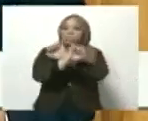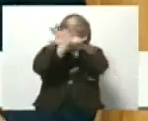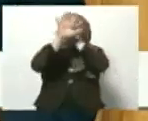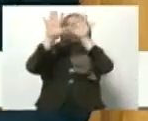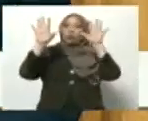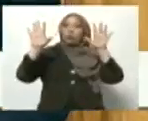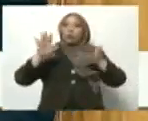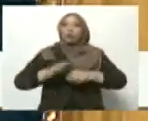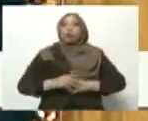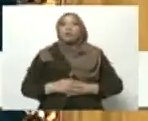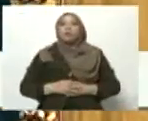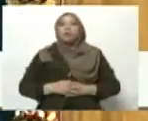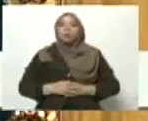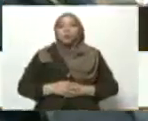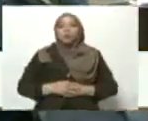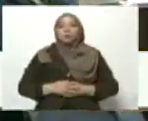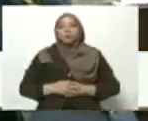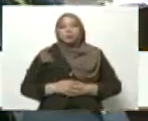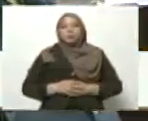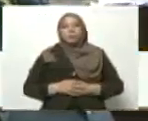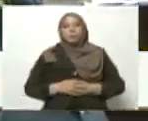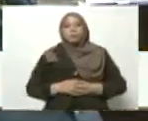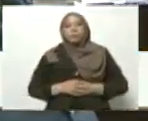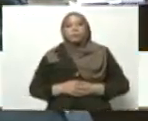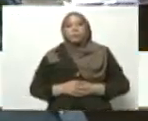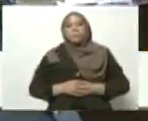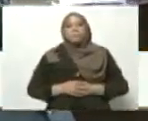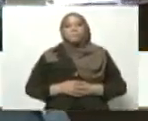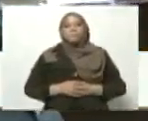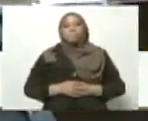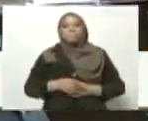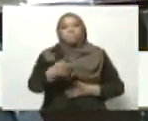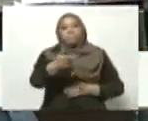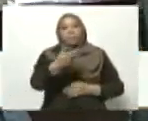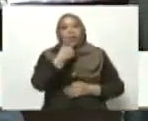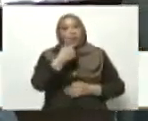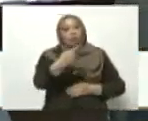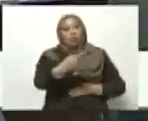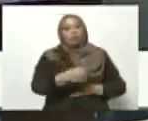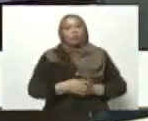el senador Marco Rubio dijo textualmente lo siguiente.